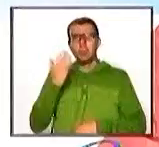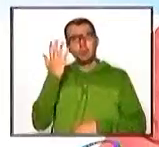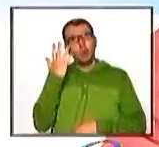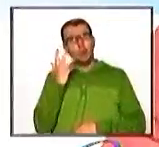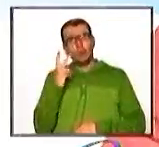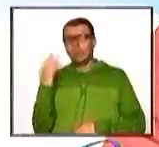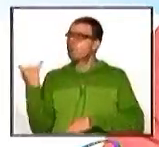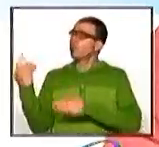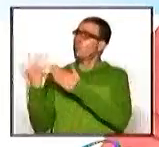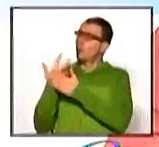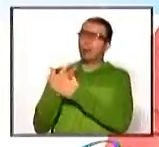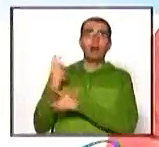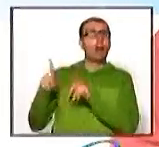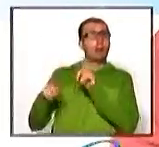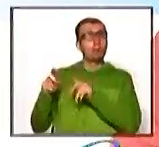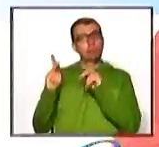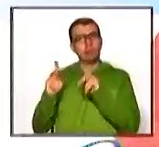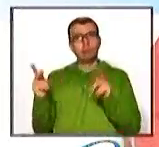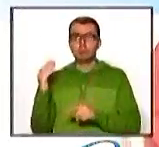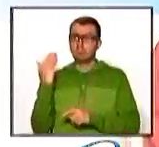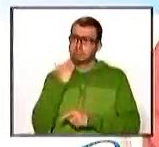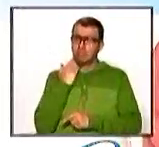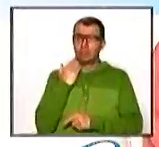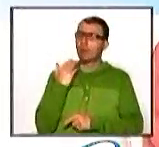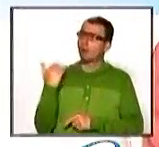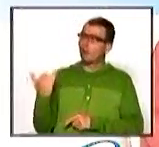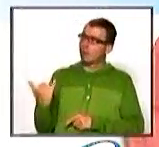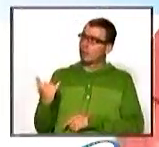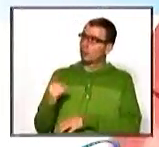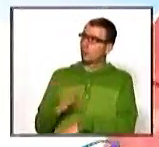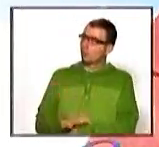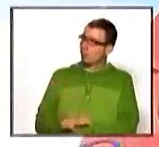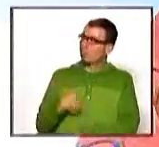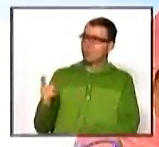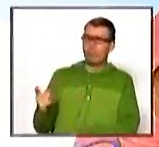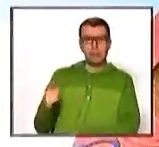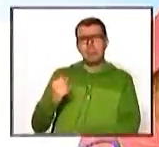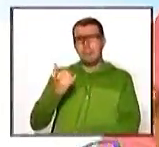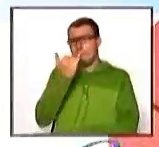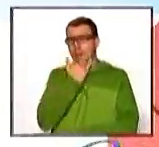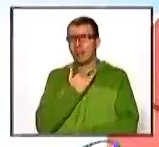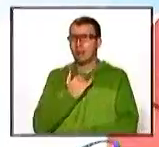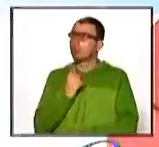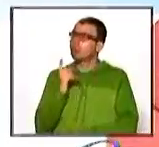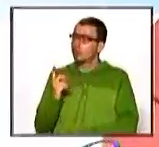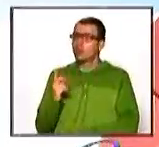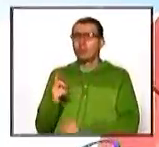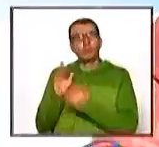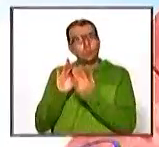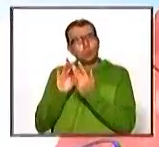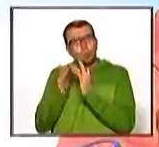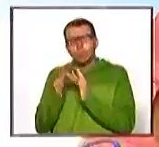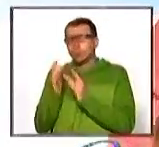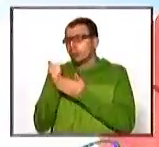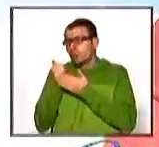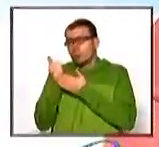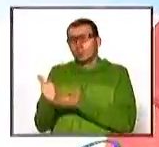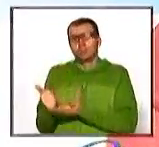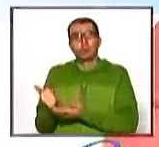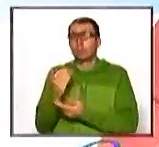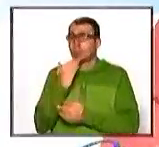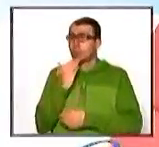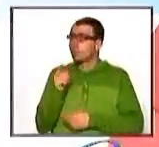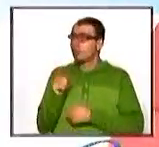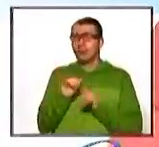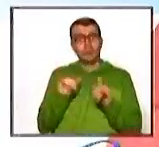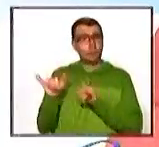las historias de muchos colegas. Pues, ¿dónde está la humildad? Como si ellos no hicieran popó, como si